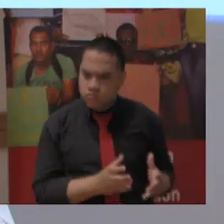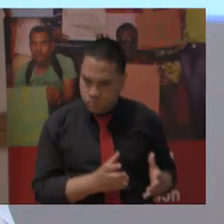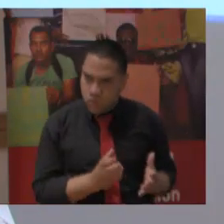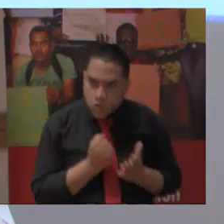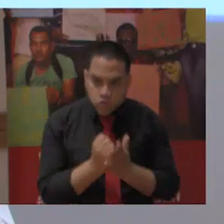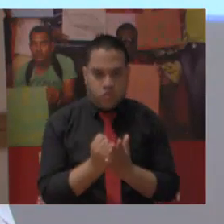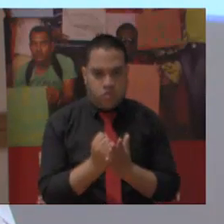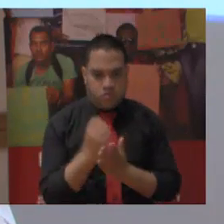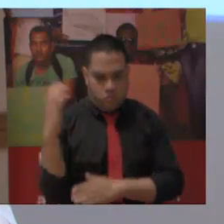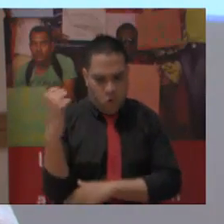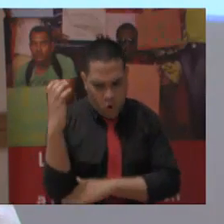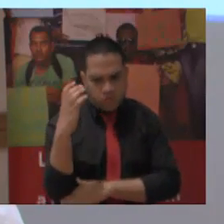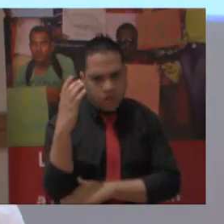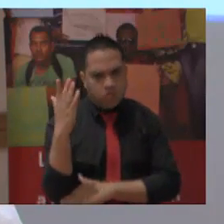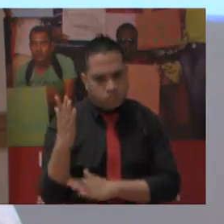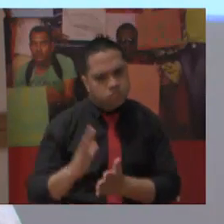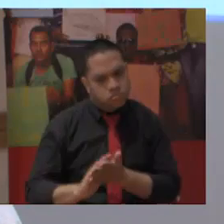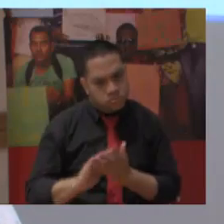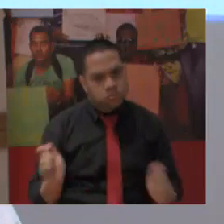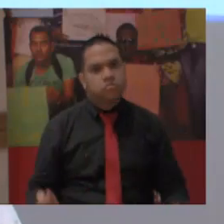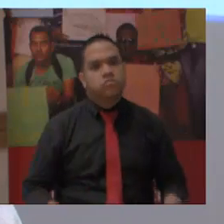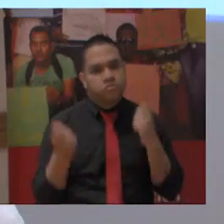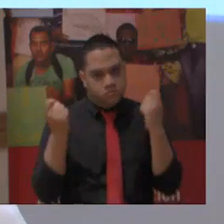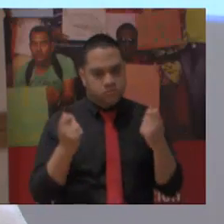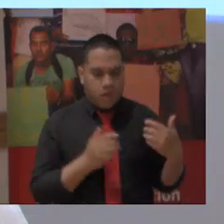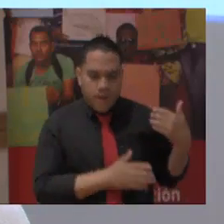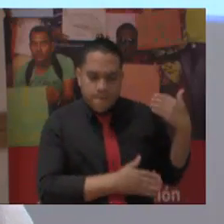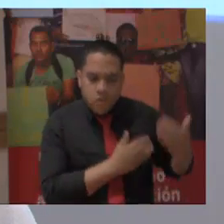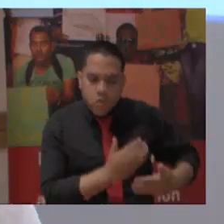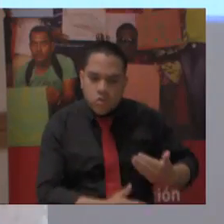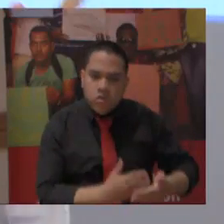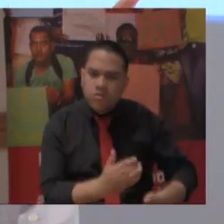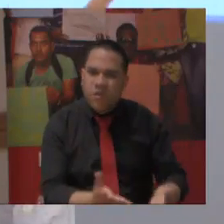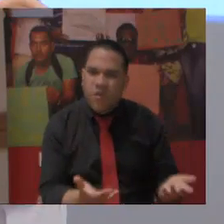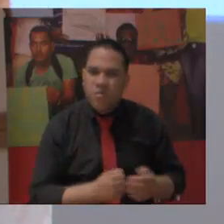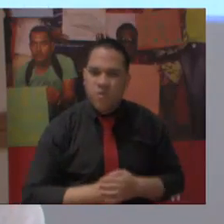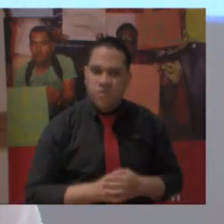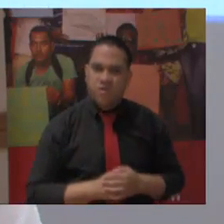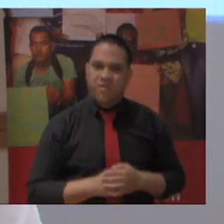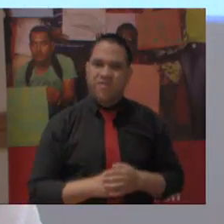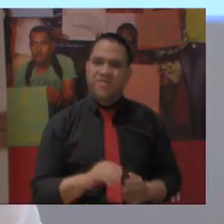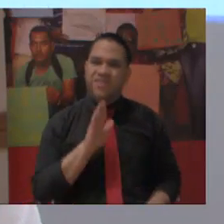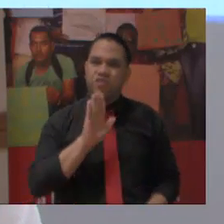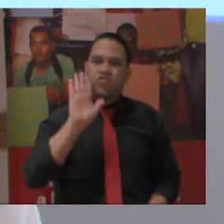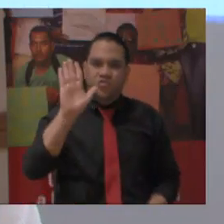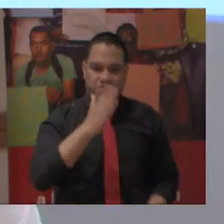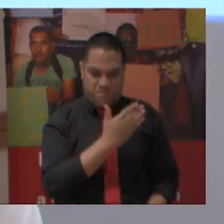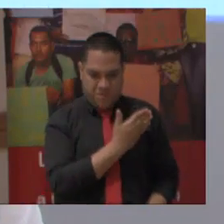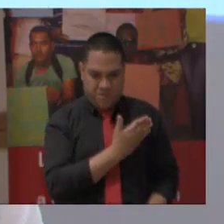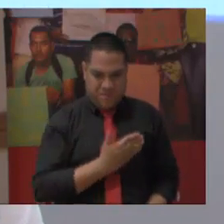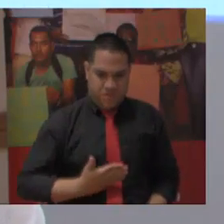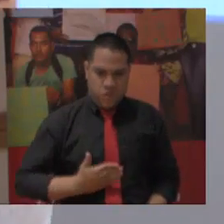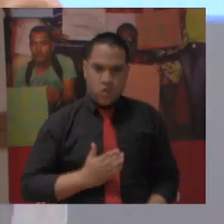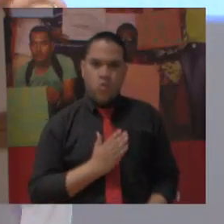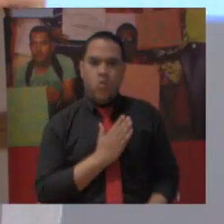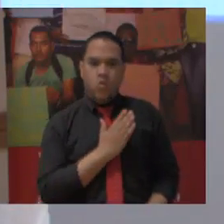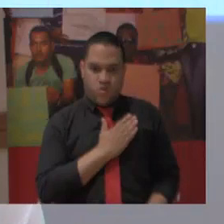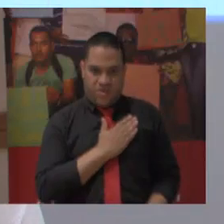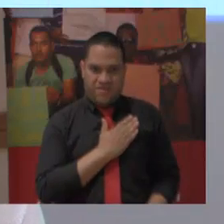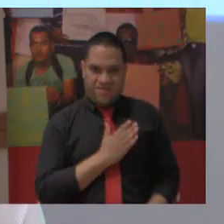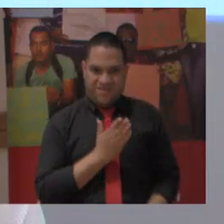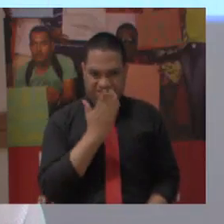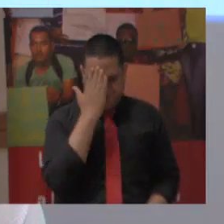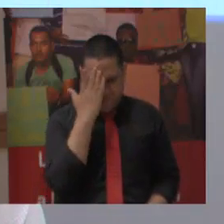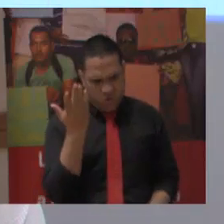país. Y empezó ese proceso. Ese proceso comenzó con el presidente Uribe, comenzó con la política